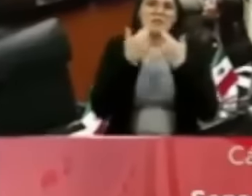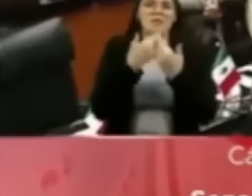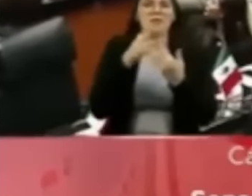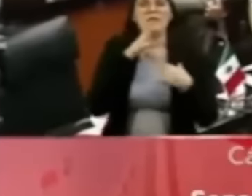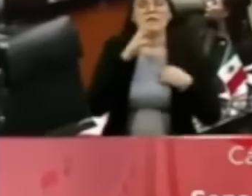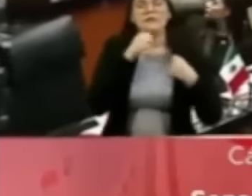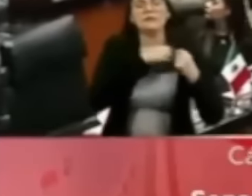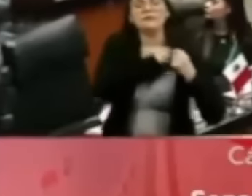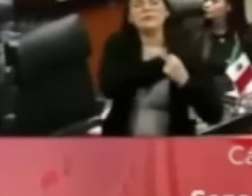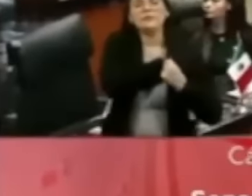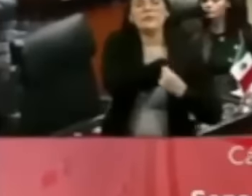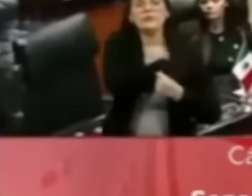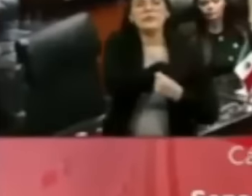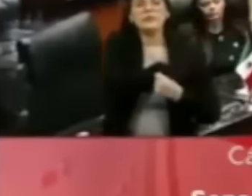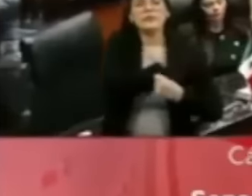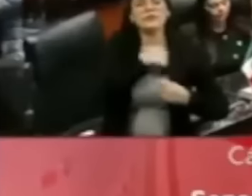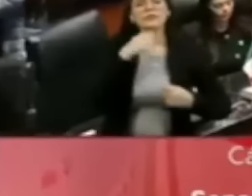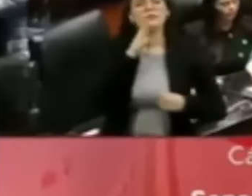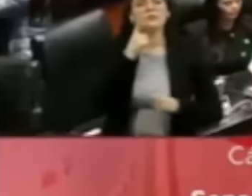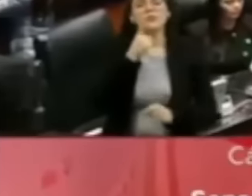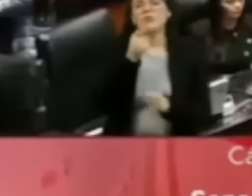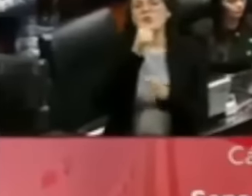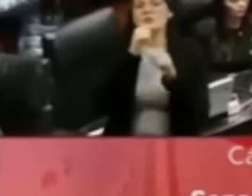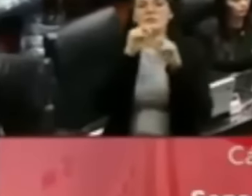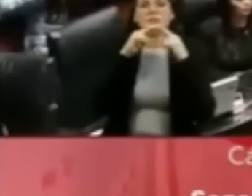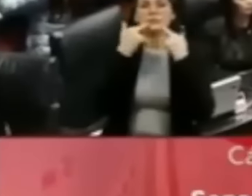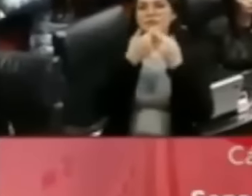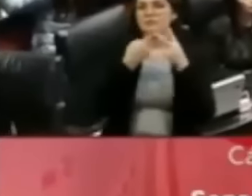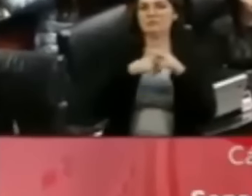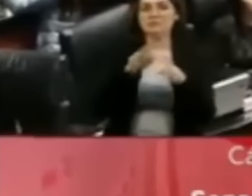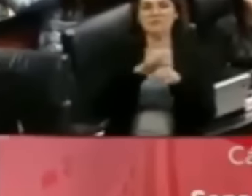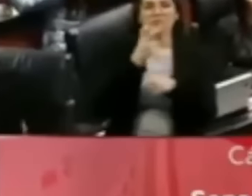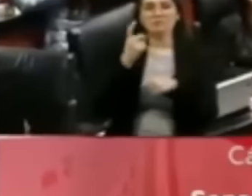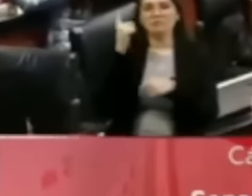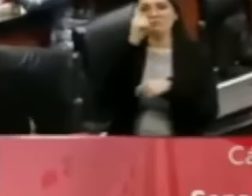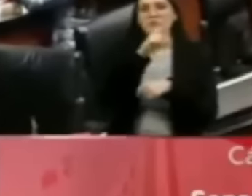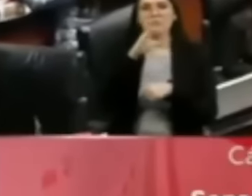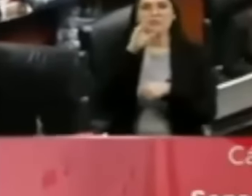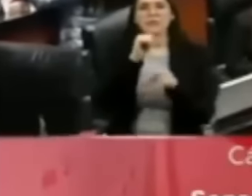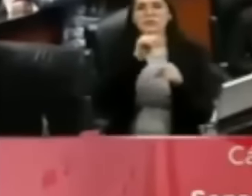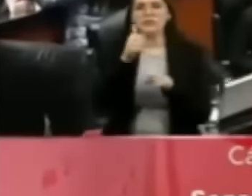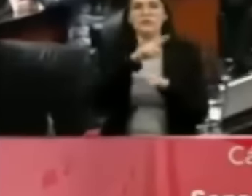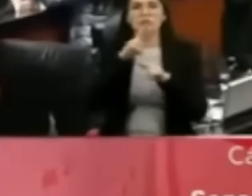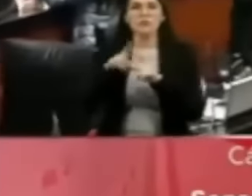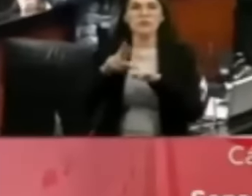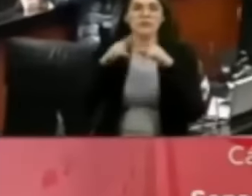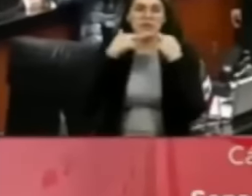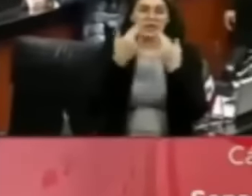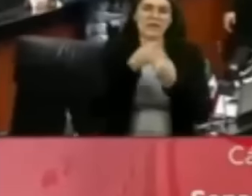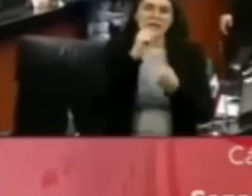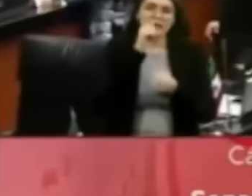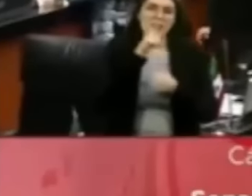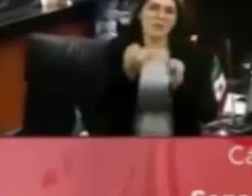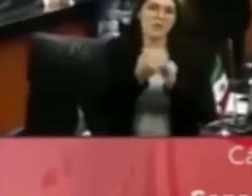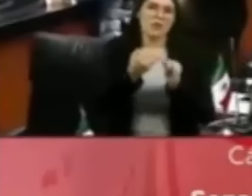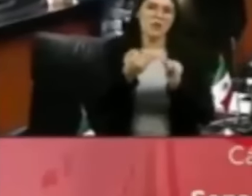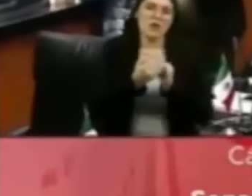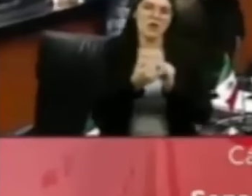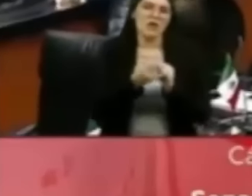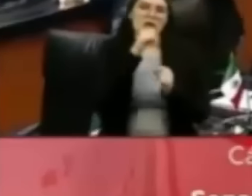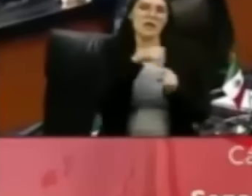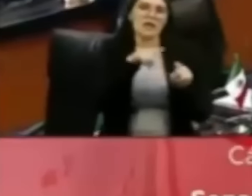Lázaro, por lo tanto no se ha podido sesionar, no ha podido llevarse a cabo sesiones ordinarias y desde luego también parte